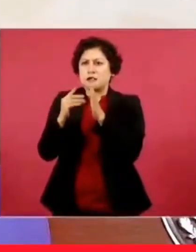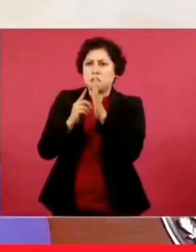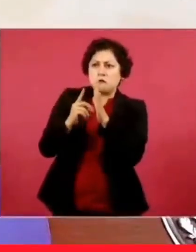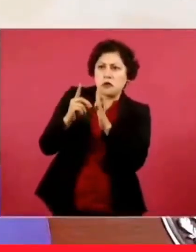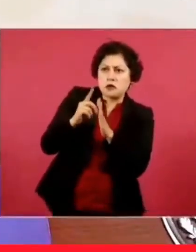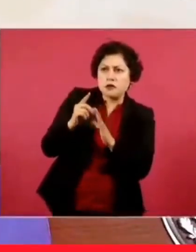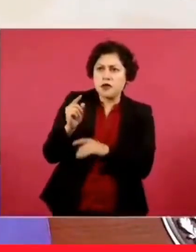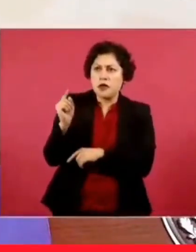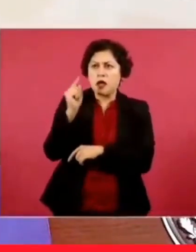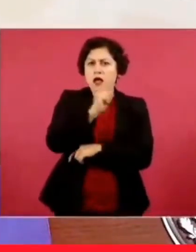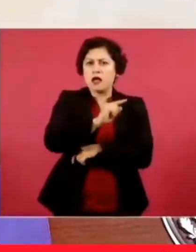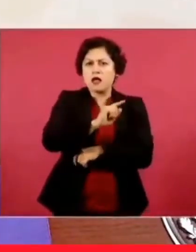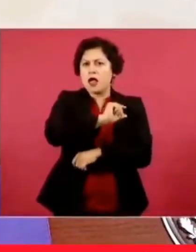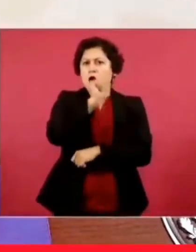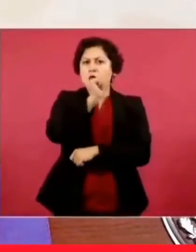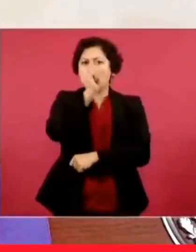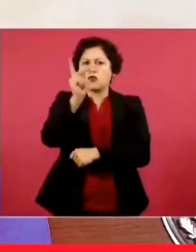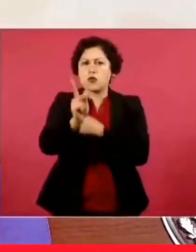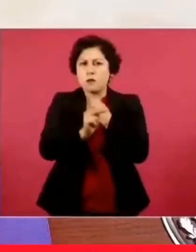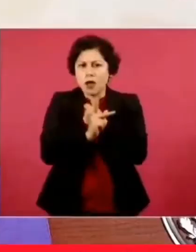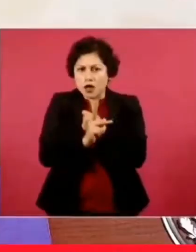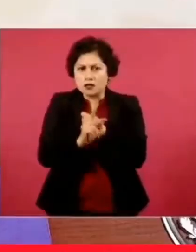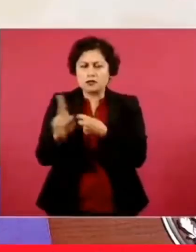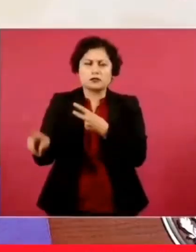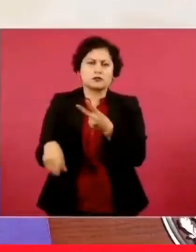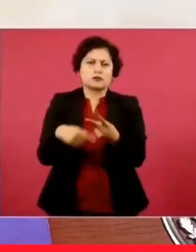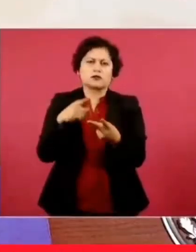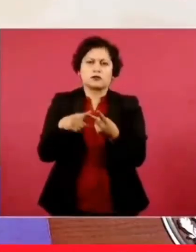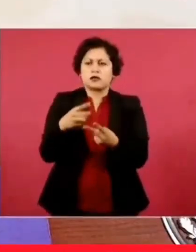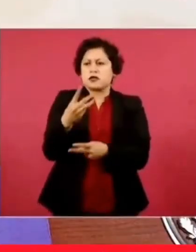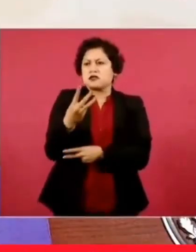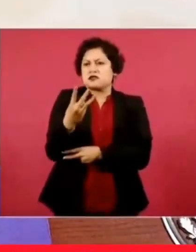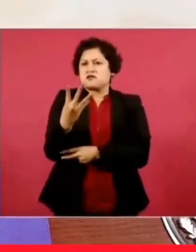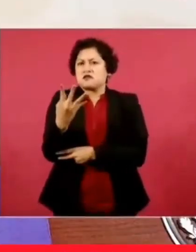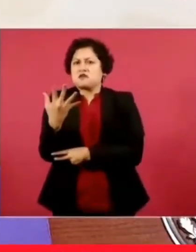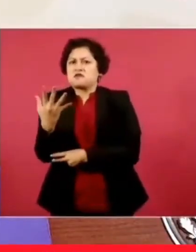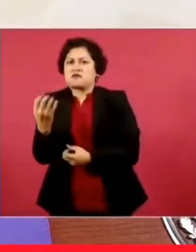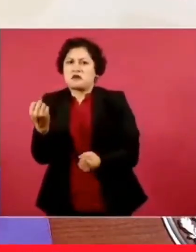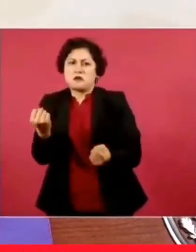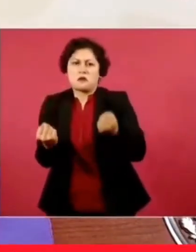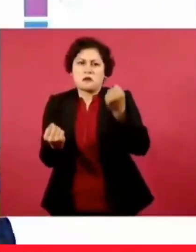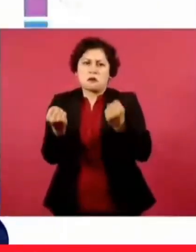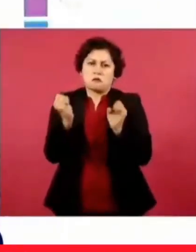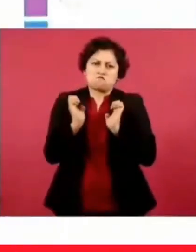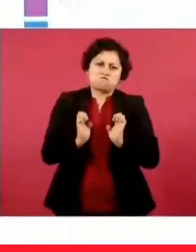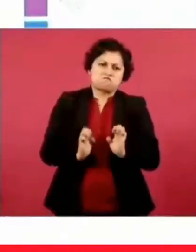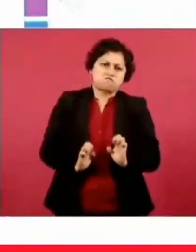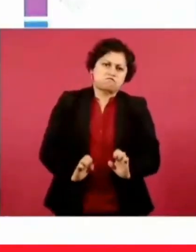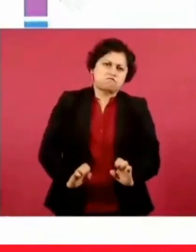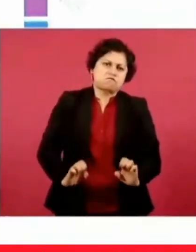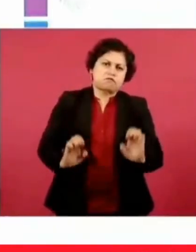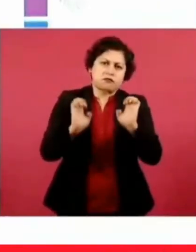3, 4, 5 coches de lujo, ¿ya qué más?